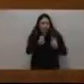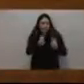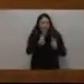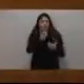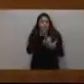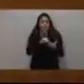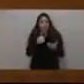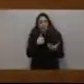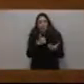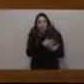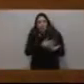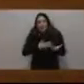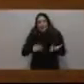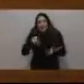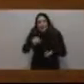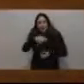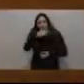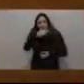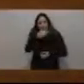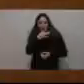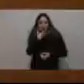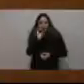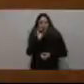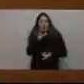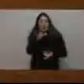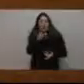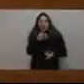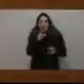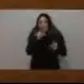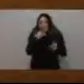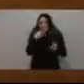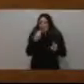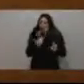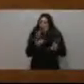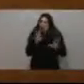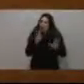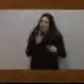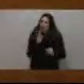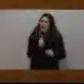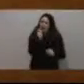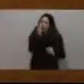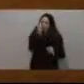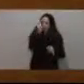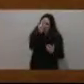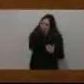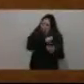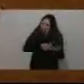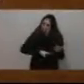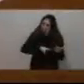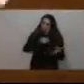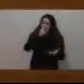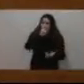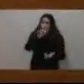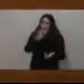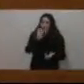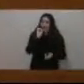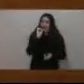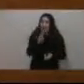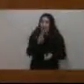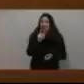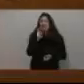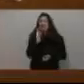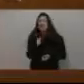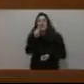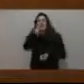de exponer aquí porque, desde luego, lo desconozco. Pero sí me leí las sentencias, una sentencia del 2013 y una sentencia del